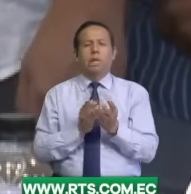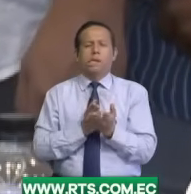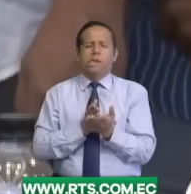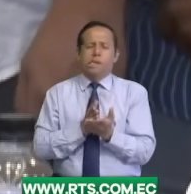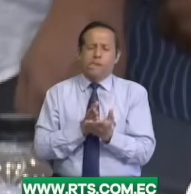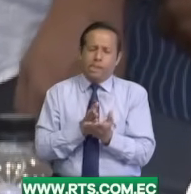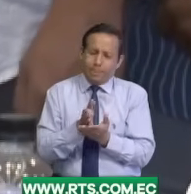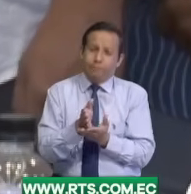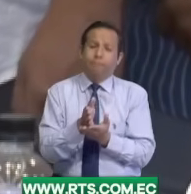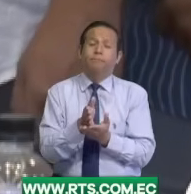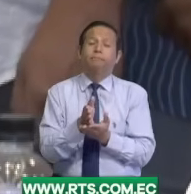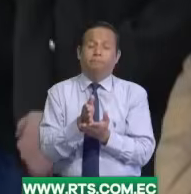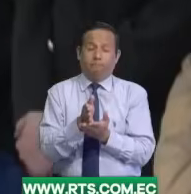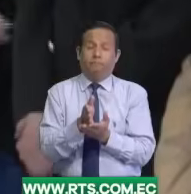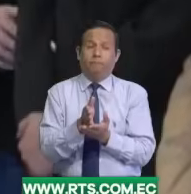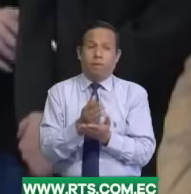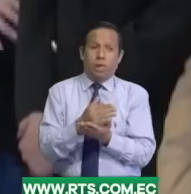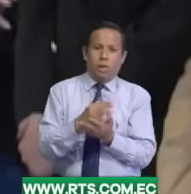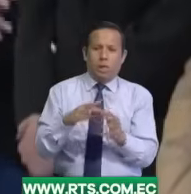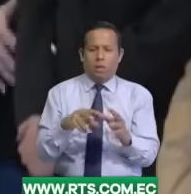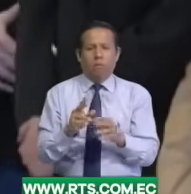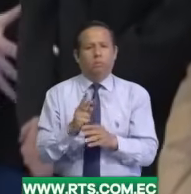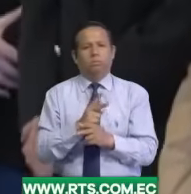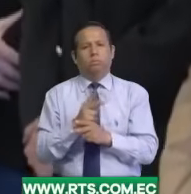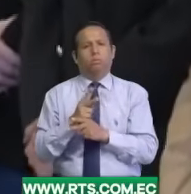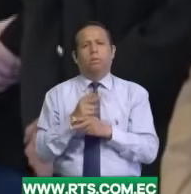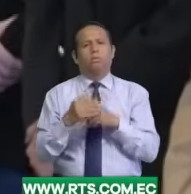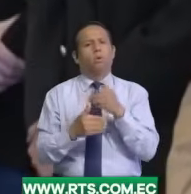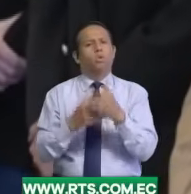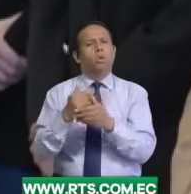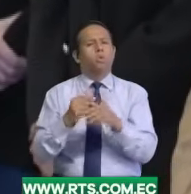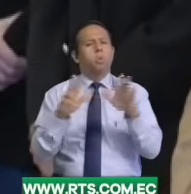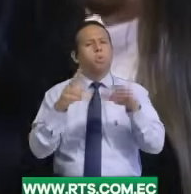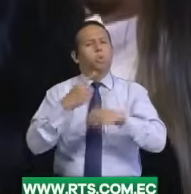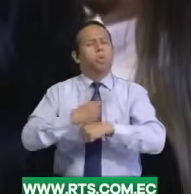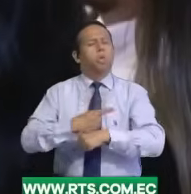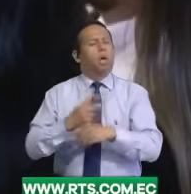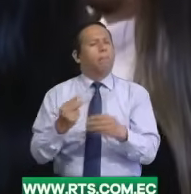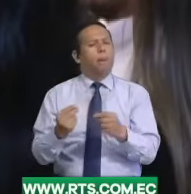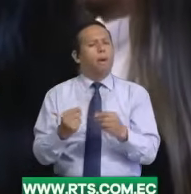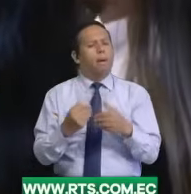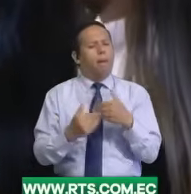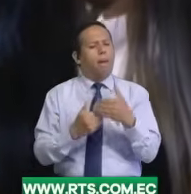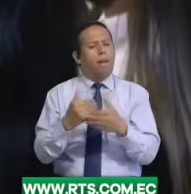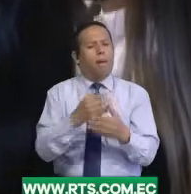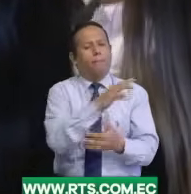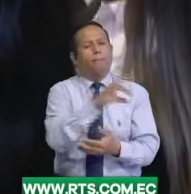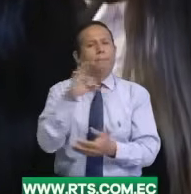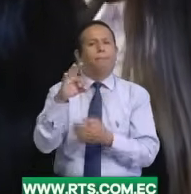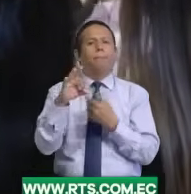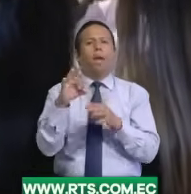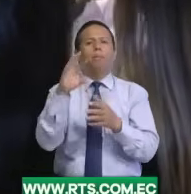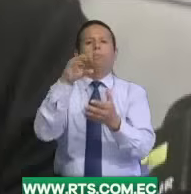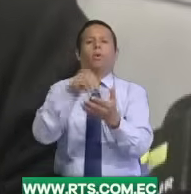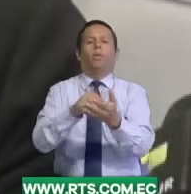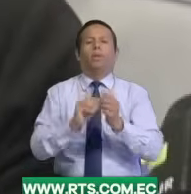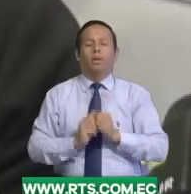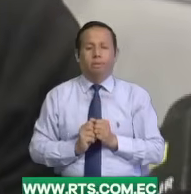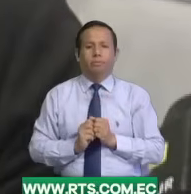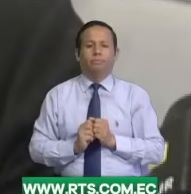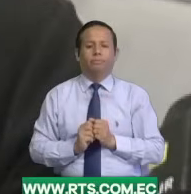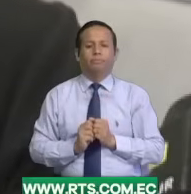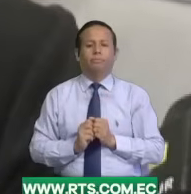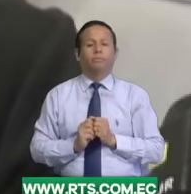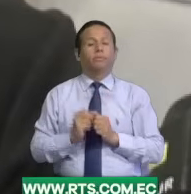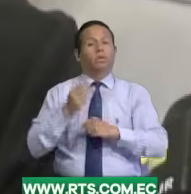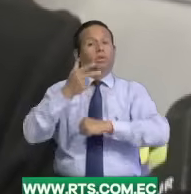Incorruptibilidad dentro de esa experiencia. Proceso que esperan no les tome más de 8 días para no quedarse fuera de la contienda electoral. Luego